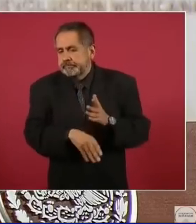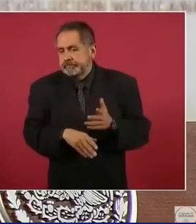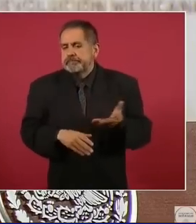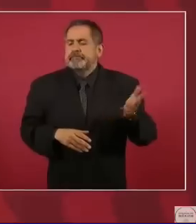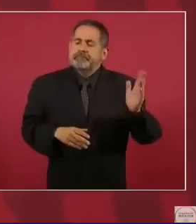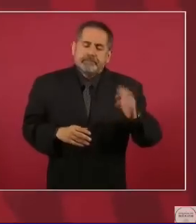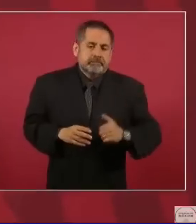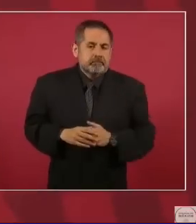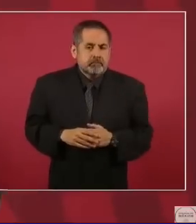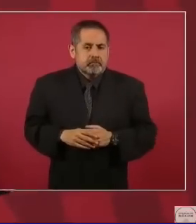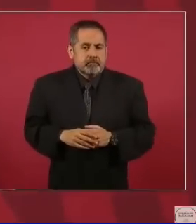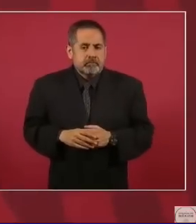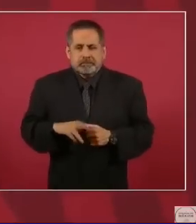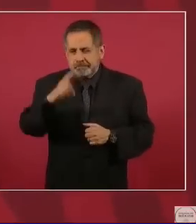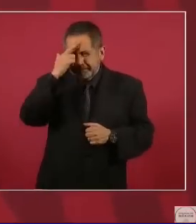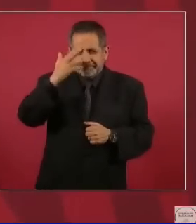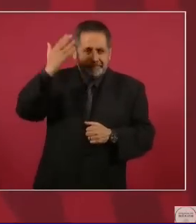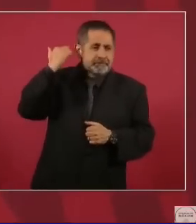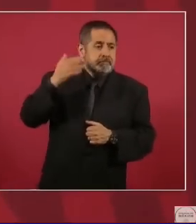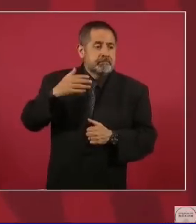Pero cuando privatizaron